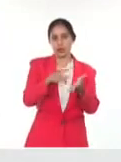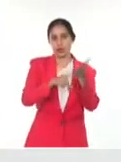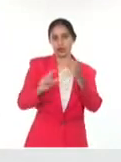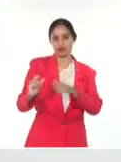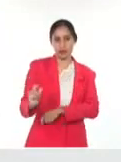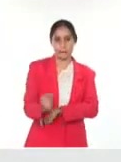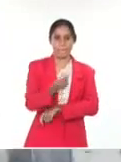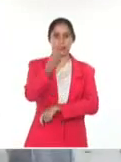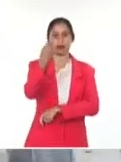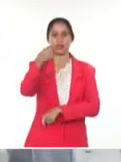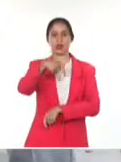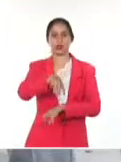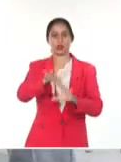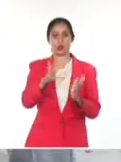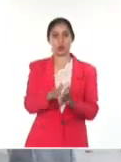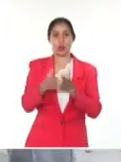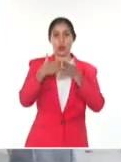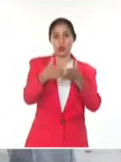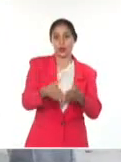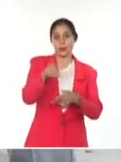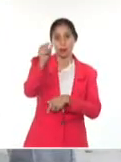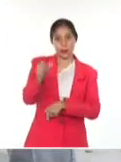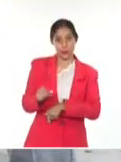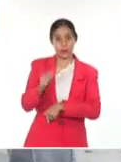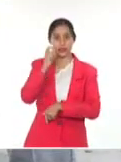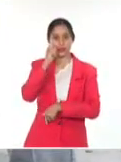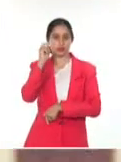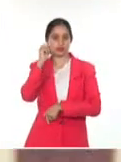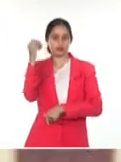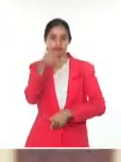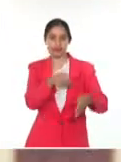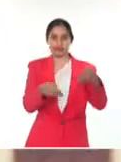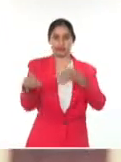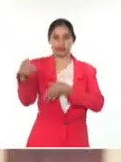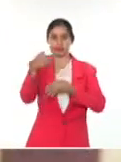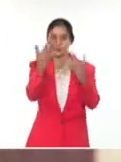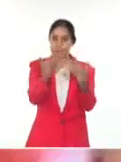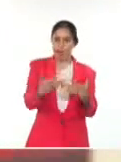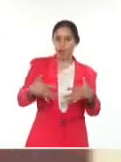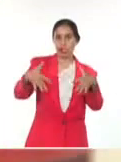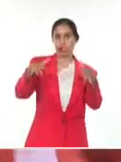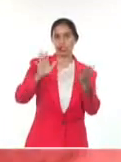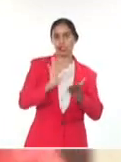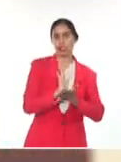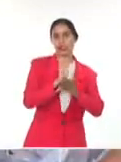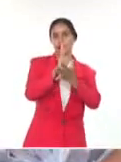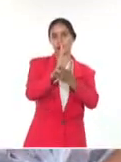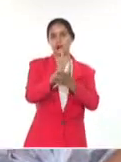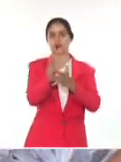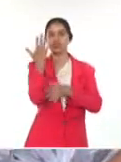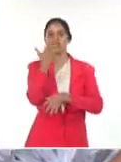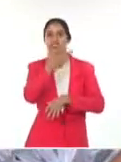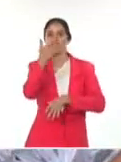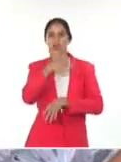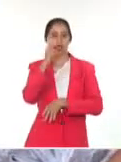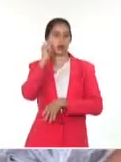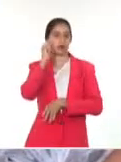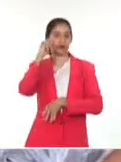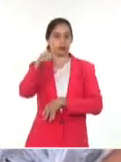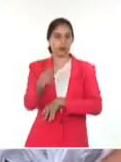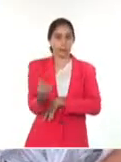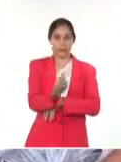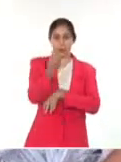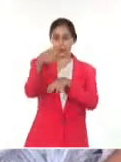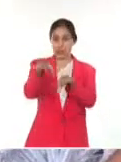menes de diversas generaciones rindieron tributo al padre de la patria la ceremonia estuvo presidida por judel kis Ortiz Barceló primera